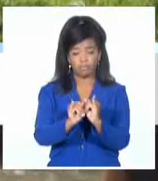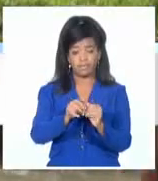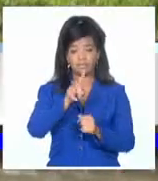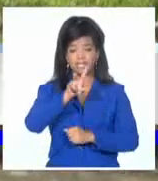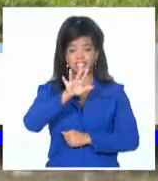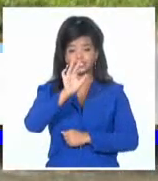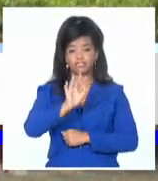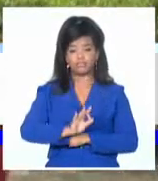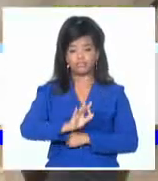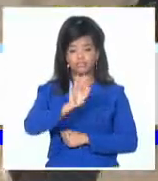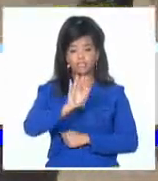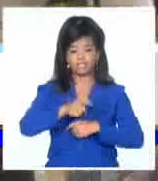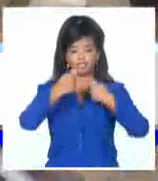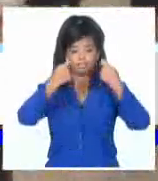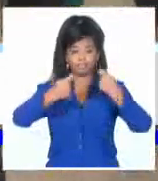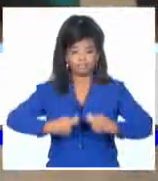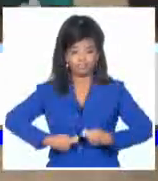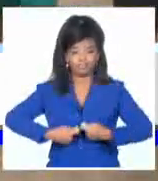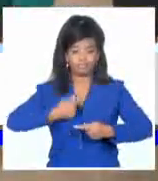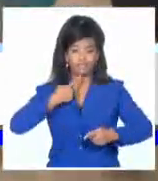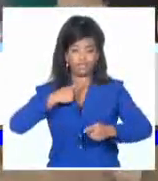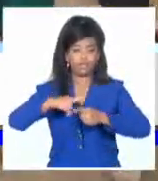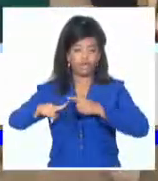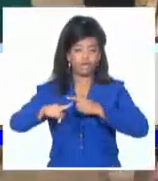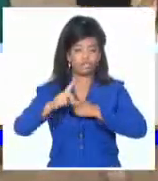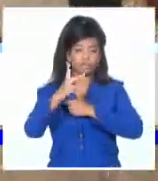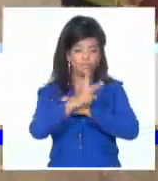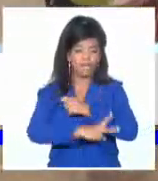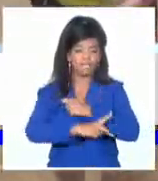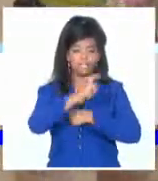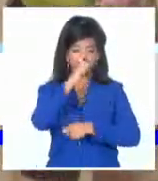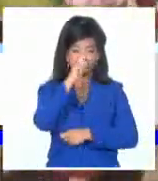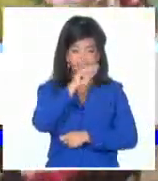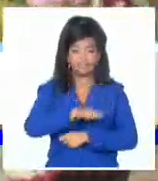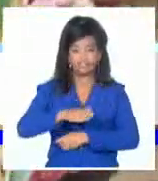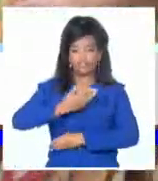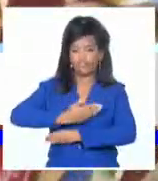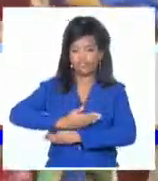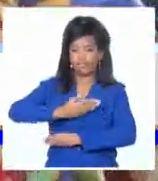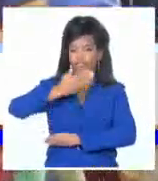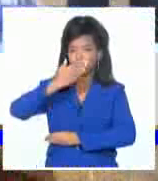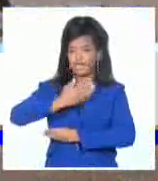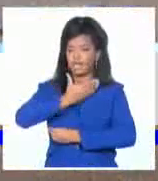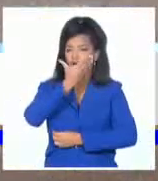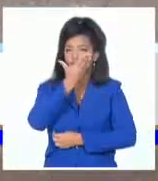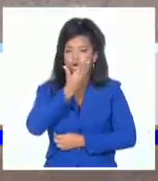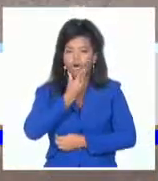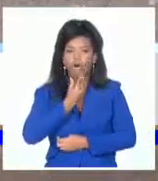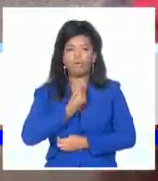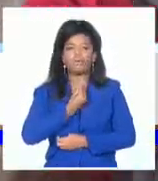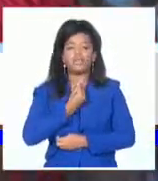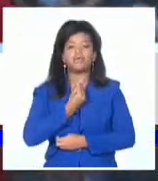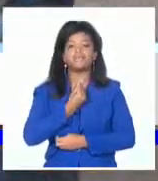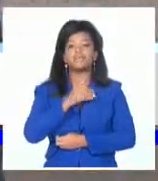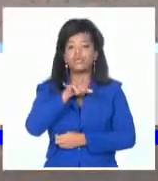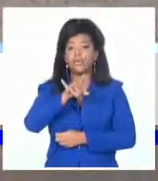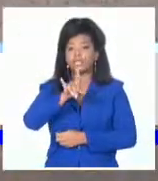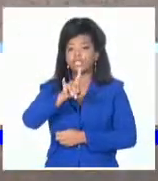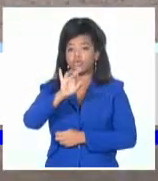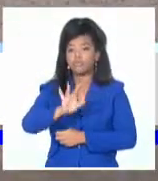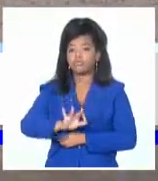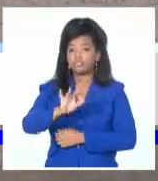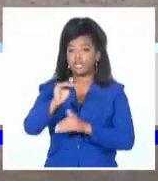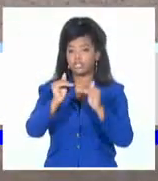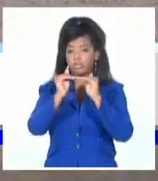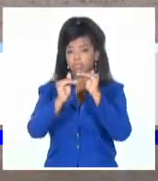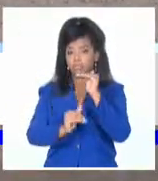25% de migrantes de la región son niños, niñas y adolescentes, representados en un 91% por menores de 11 años. El